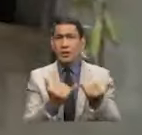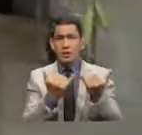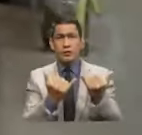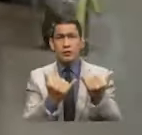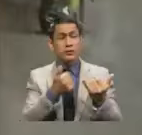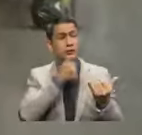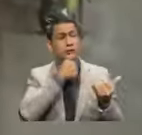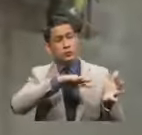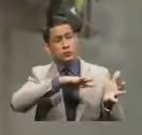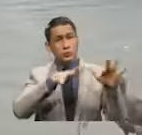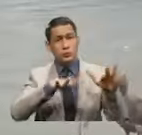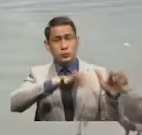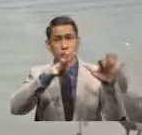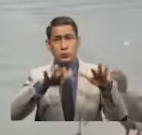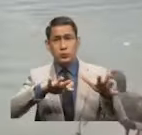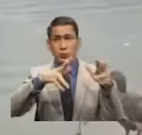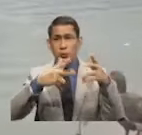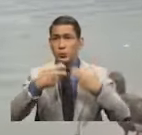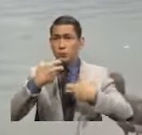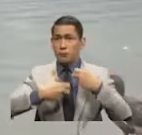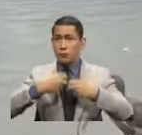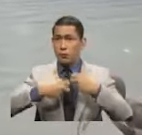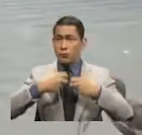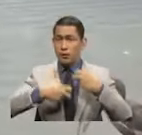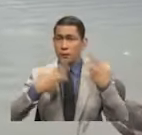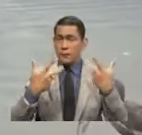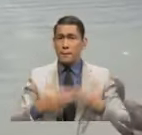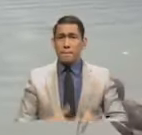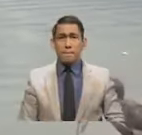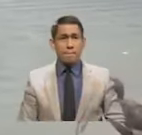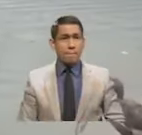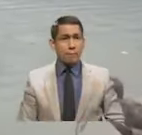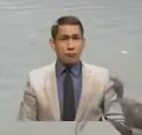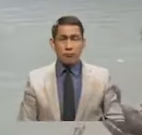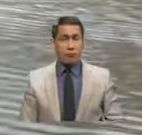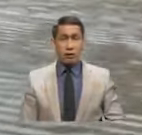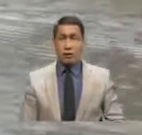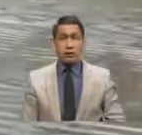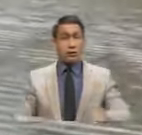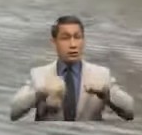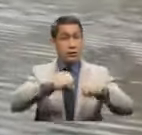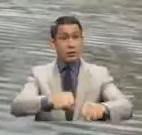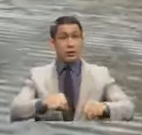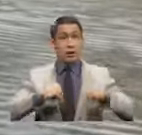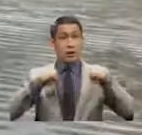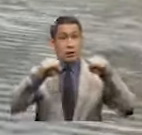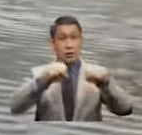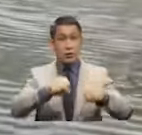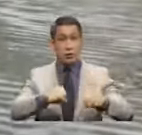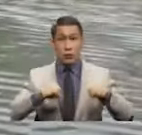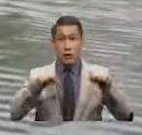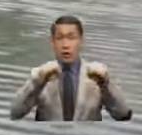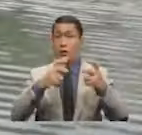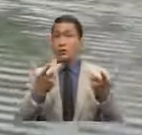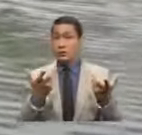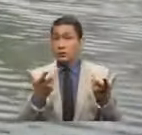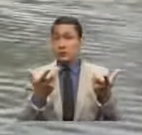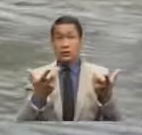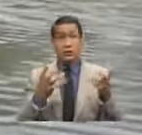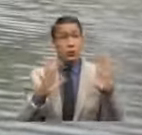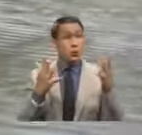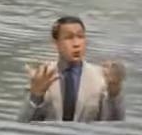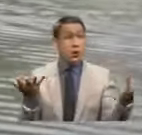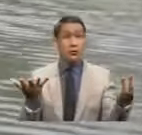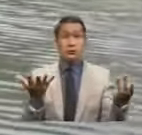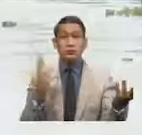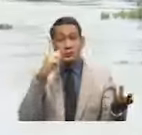río y todo el agua, todo es agua. Usted ve que todo es agua, todo. Si no tenemos canoa, ahí alguien que tenga, pagamos 25 centavos, que nos